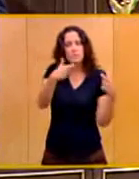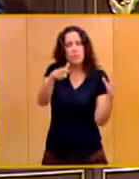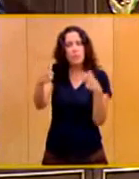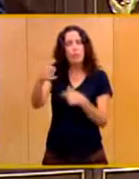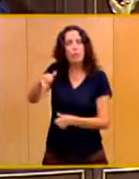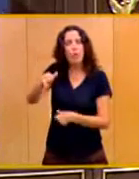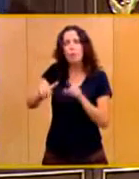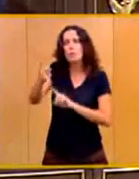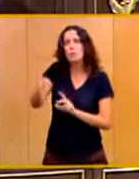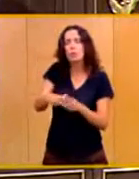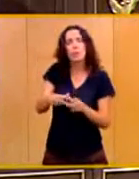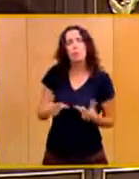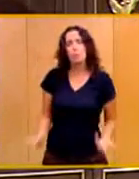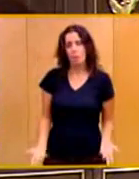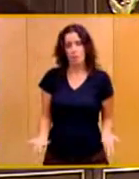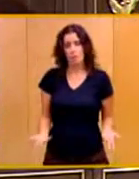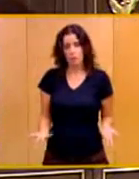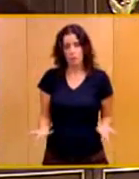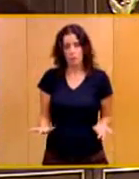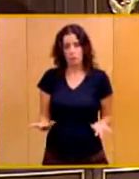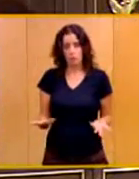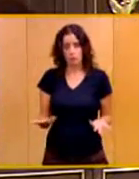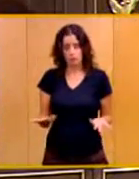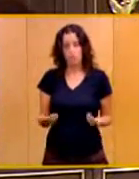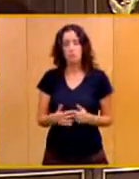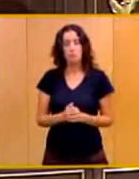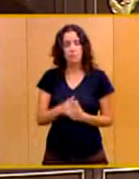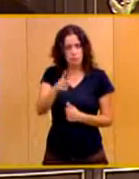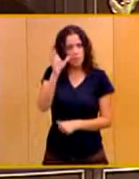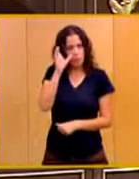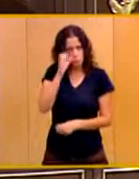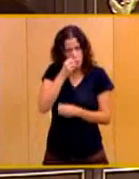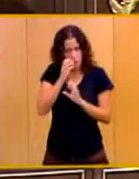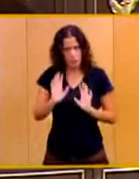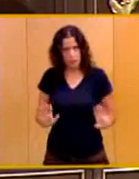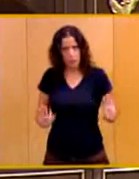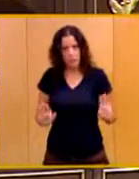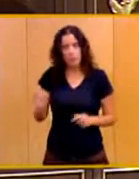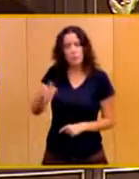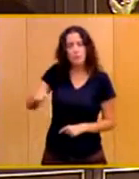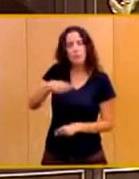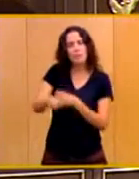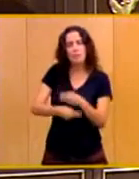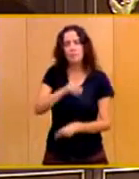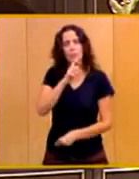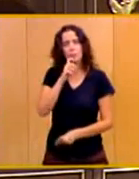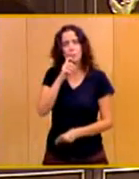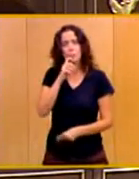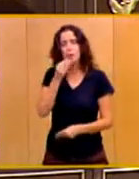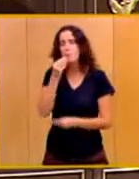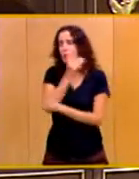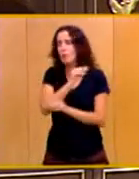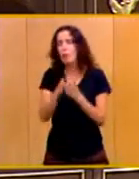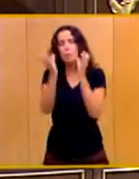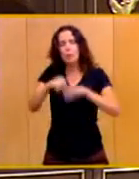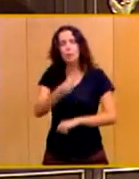sociedad? Sin encomendarse a nadie, escuche bien, se ha cargado el mejor pacto que teníamos en España,